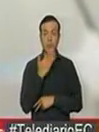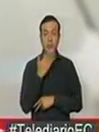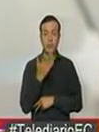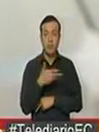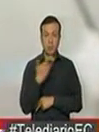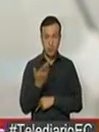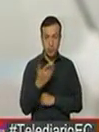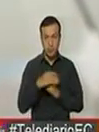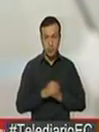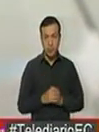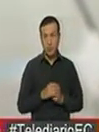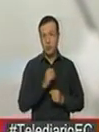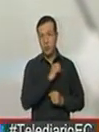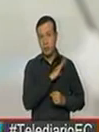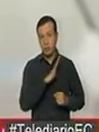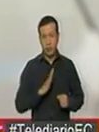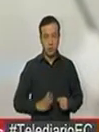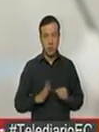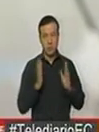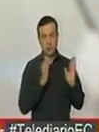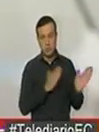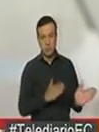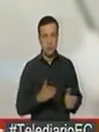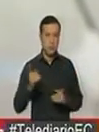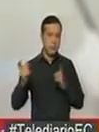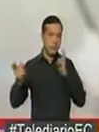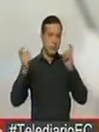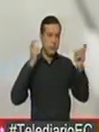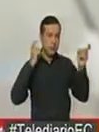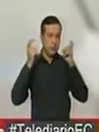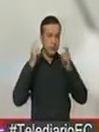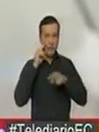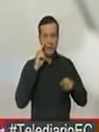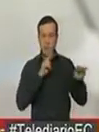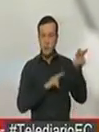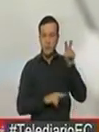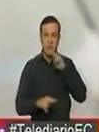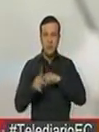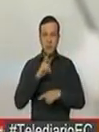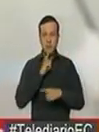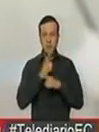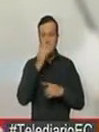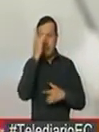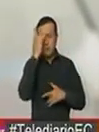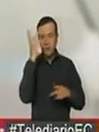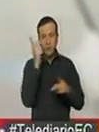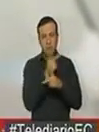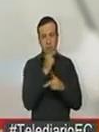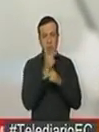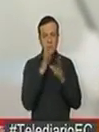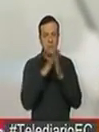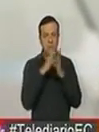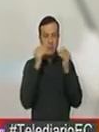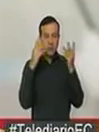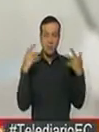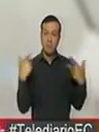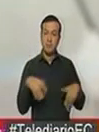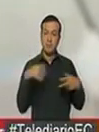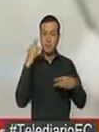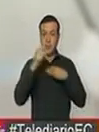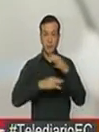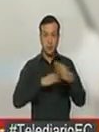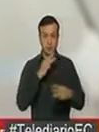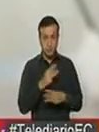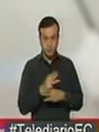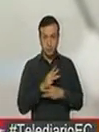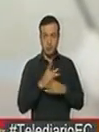mecanismos de prevención y de control frente a este virus que ha generado alarma a nivel mundial y